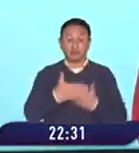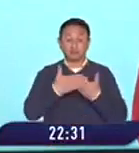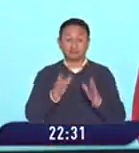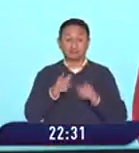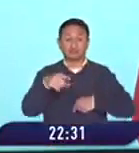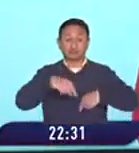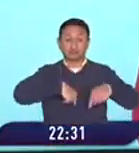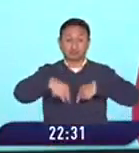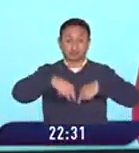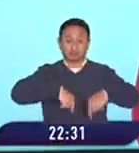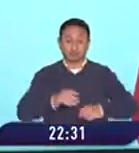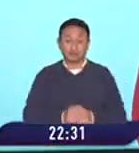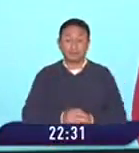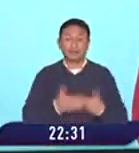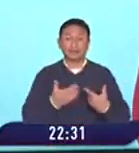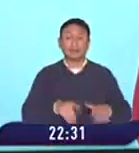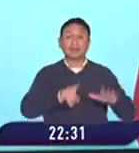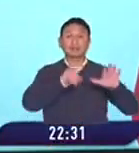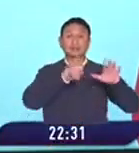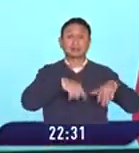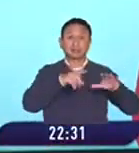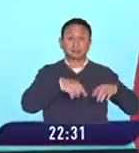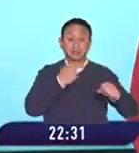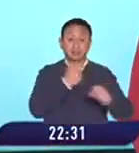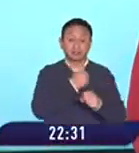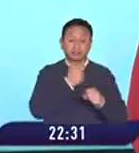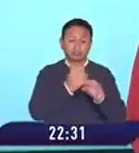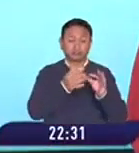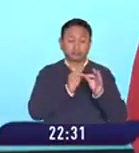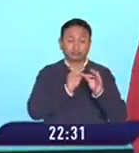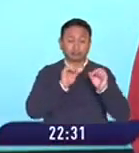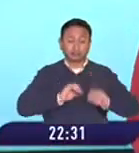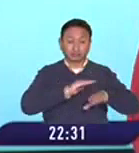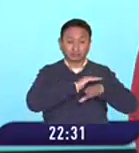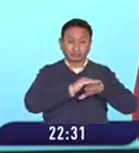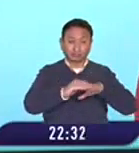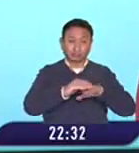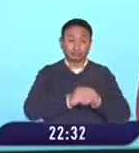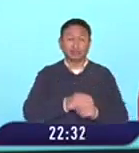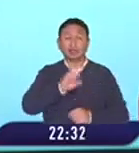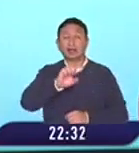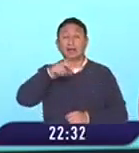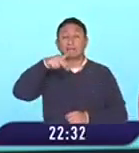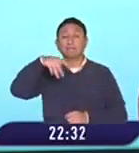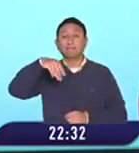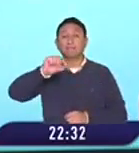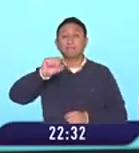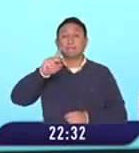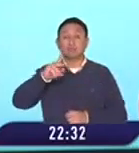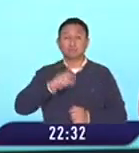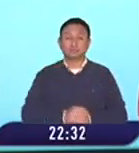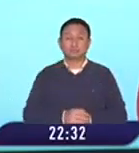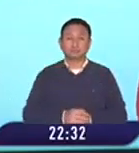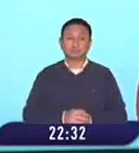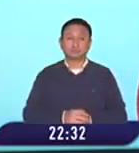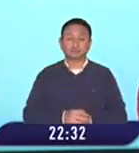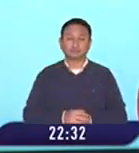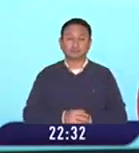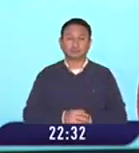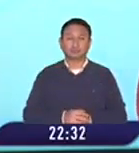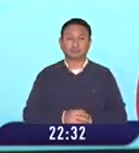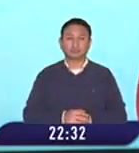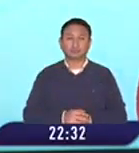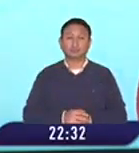tránsito vehicular tras 6 meses de trabajos de mejoramiento vial que ejecutó la empresa metropolitana de movilidad y obras